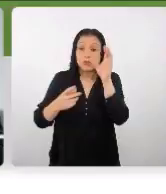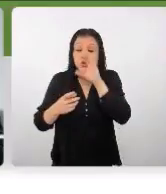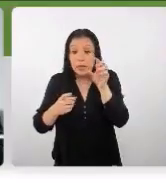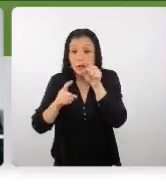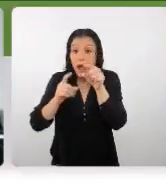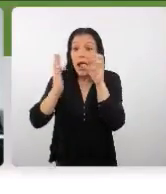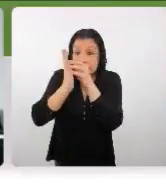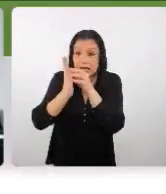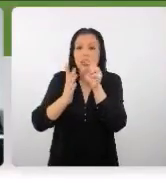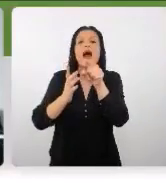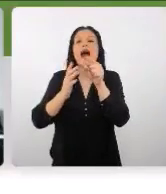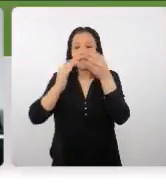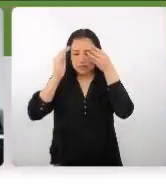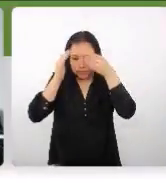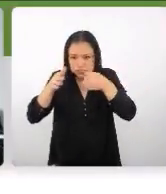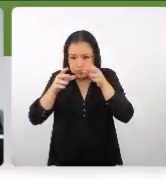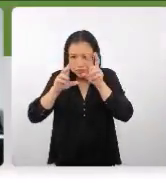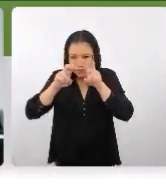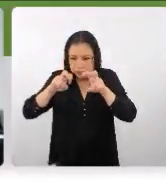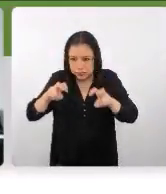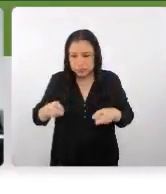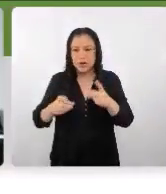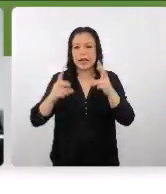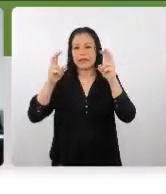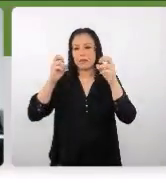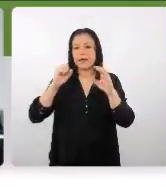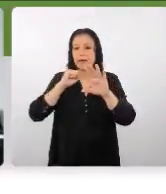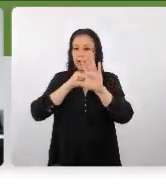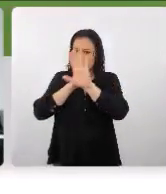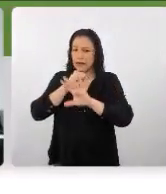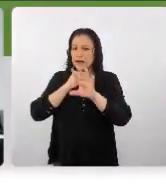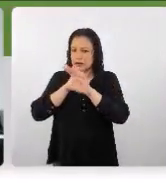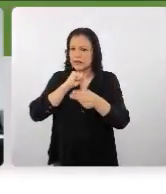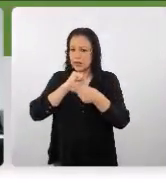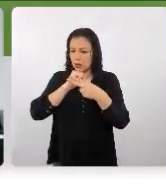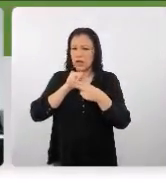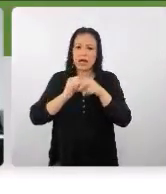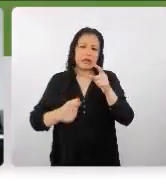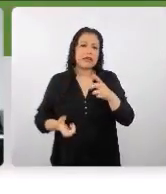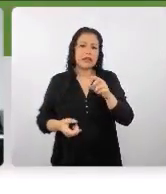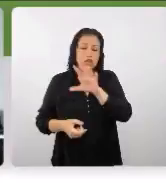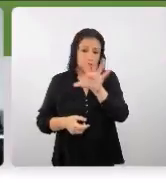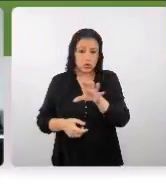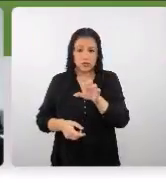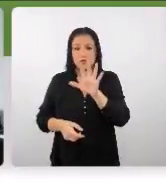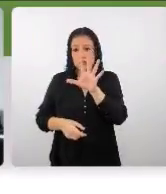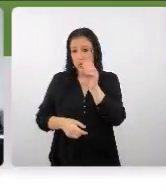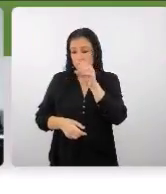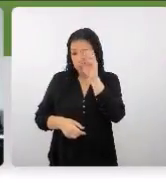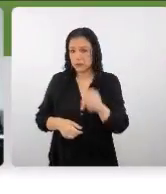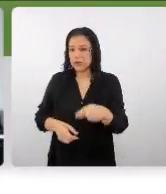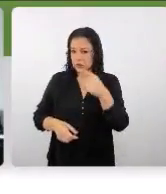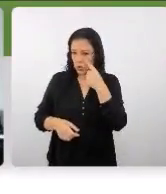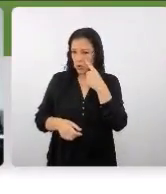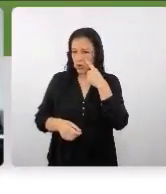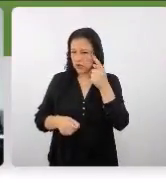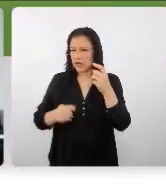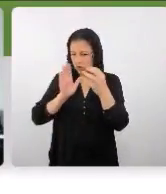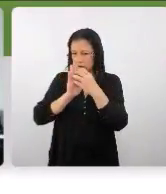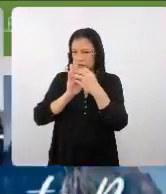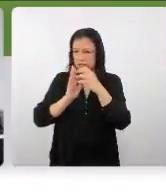también el tema de seguridad y que sí conocen, hemos visto que la mitad de ellos sí conocen lo que es el peso de este